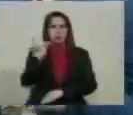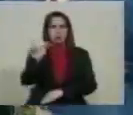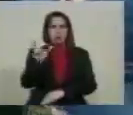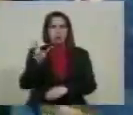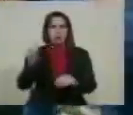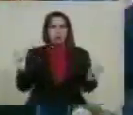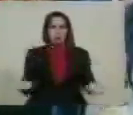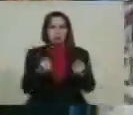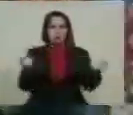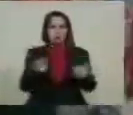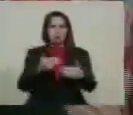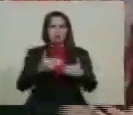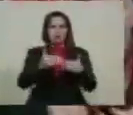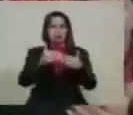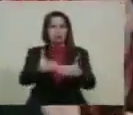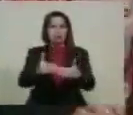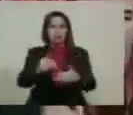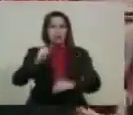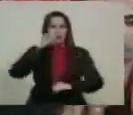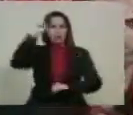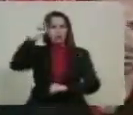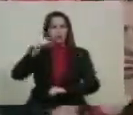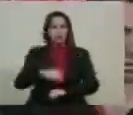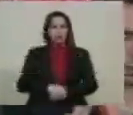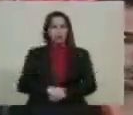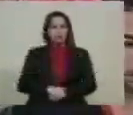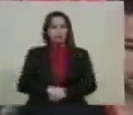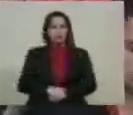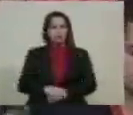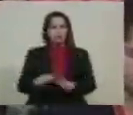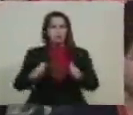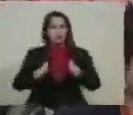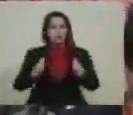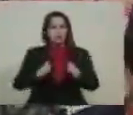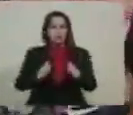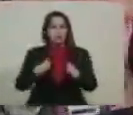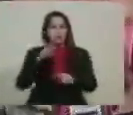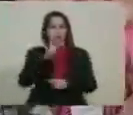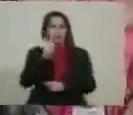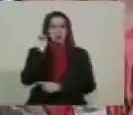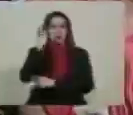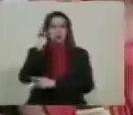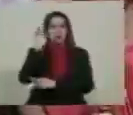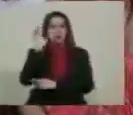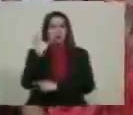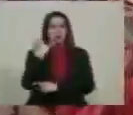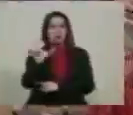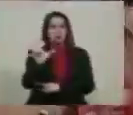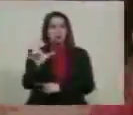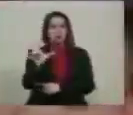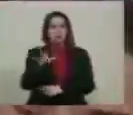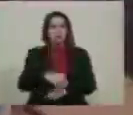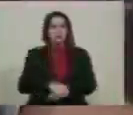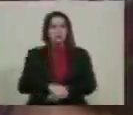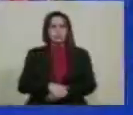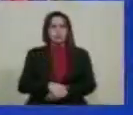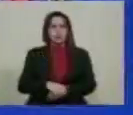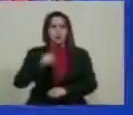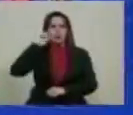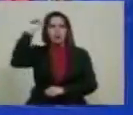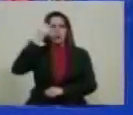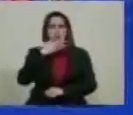combate, a la carga y a la victoria. ¡Que viva el cuarto congreso del Partido Socialista! ¡Viva! ¡Que viva la